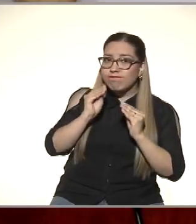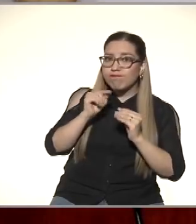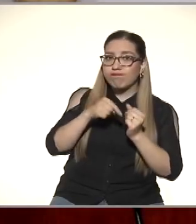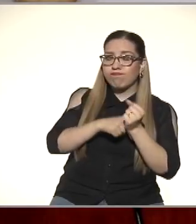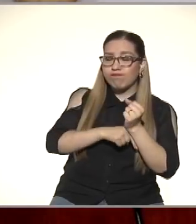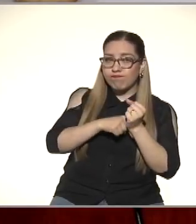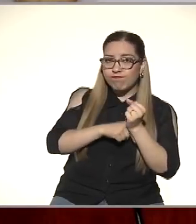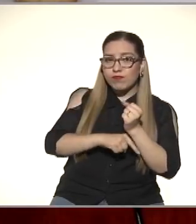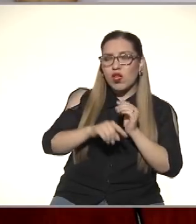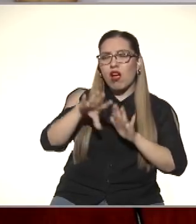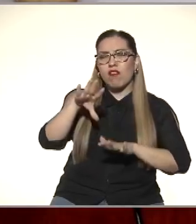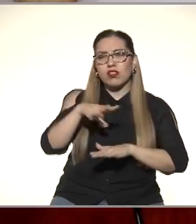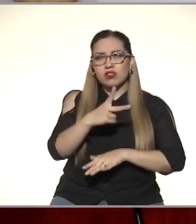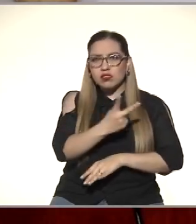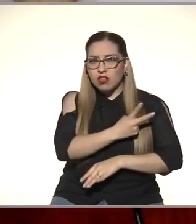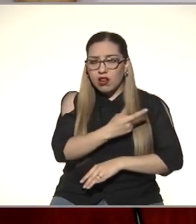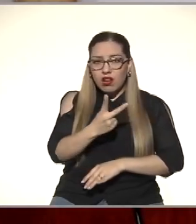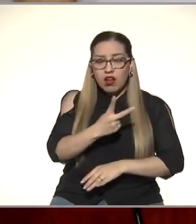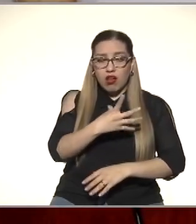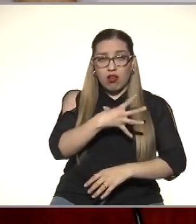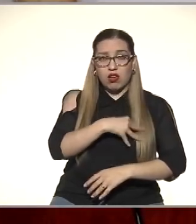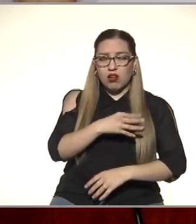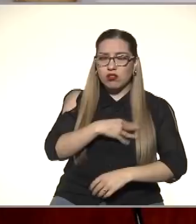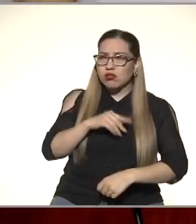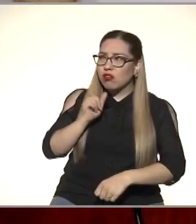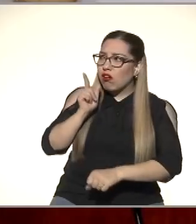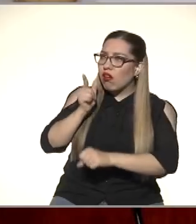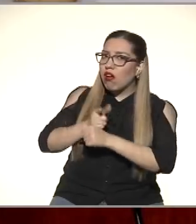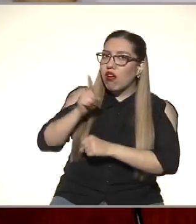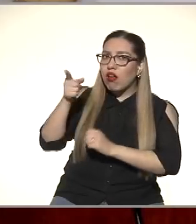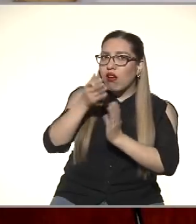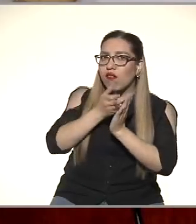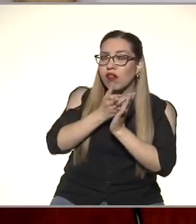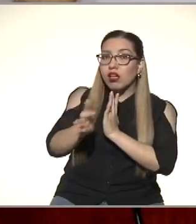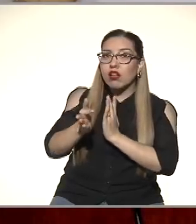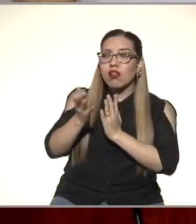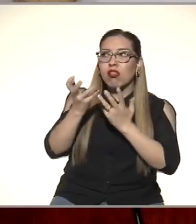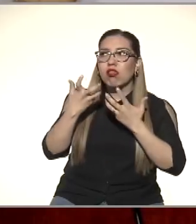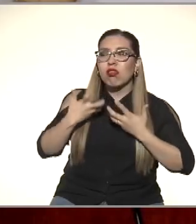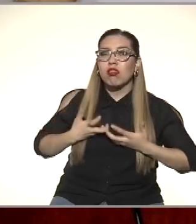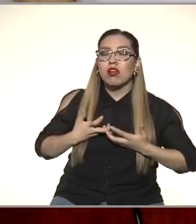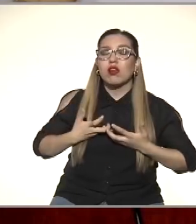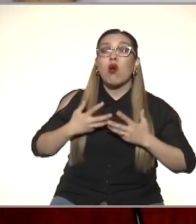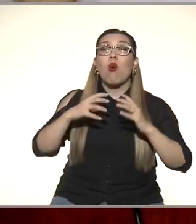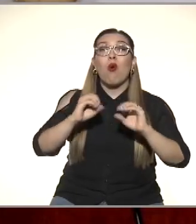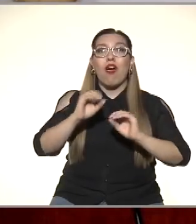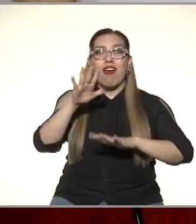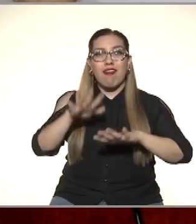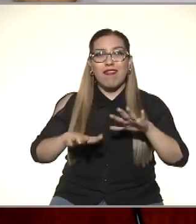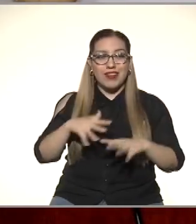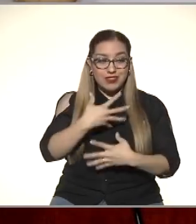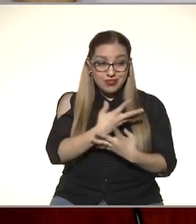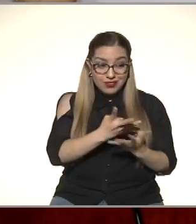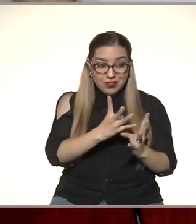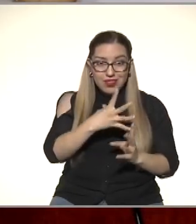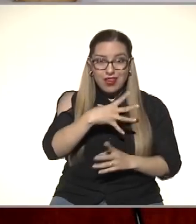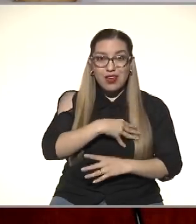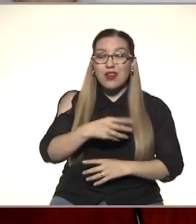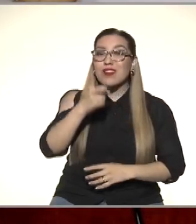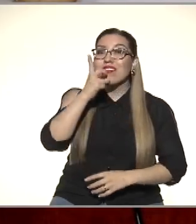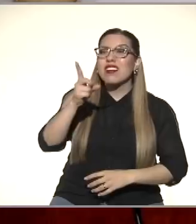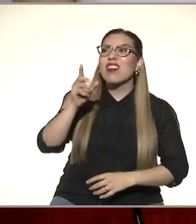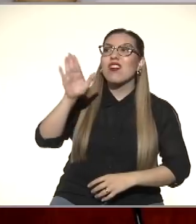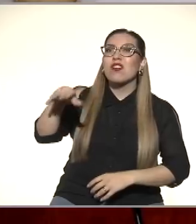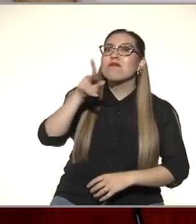se dan cuenta de la infidelidad y entonces también están en medio. A veces son ellos los que le dicen a la otra persona que